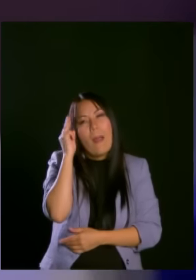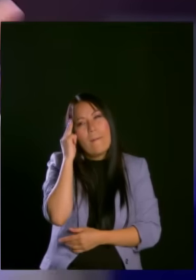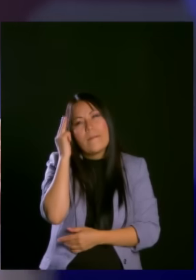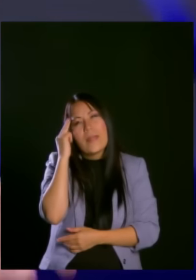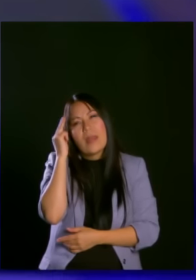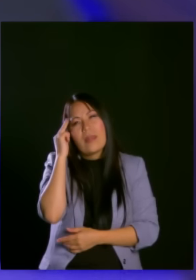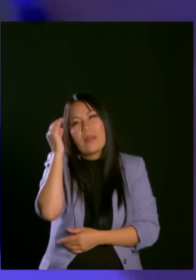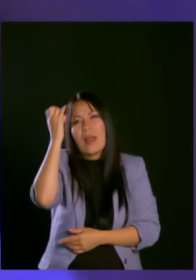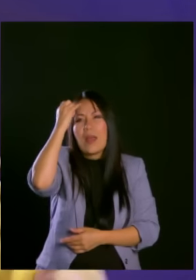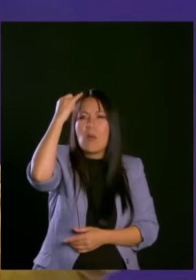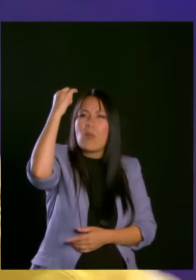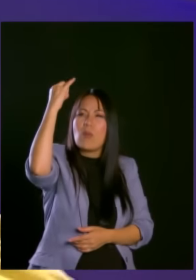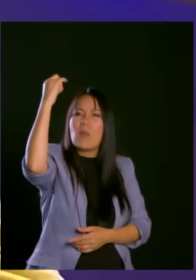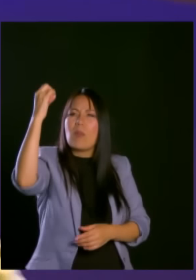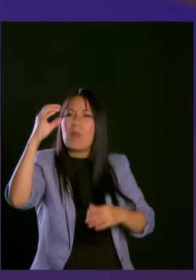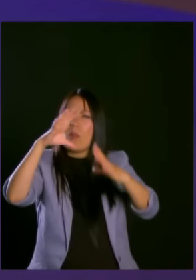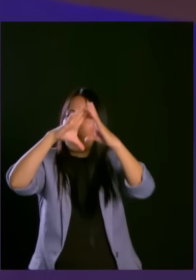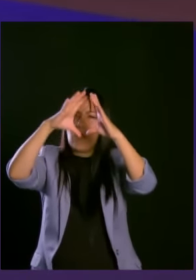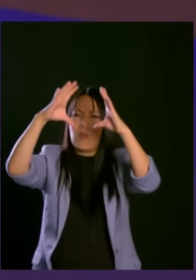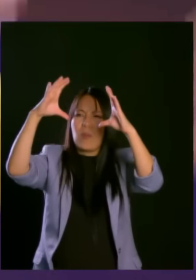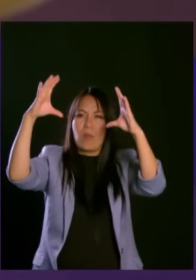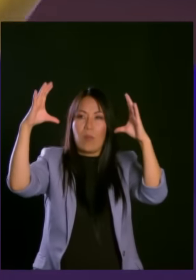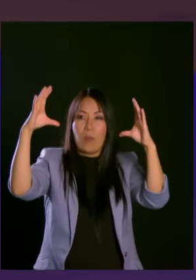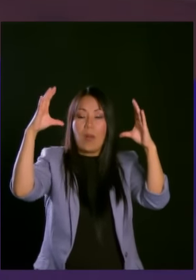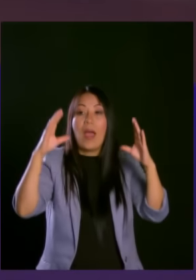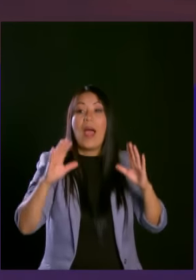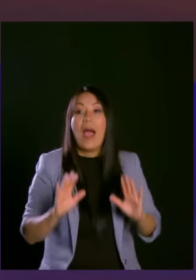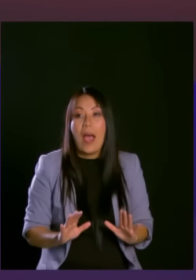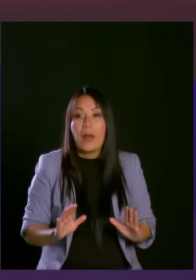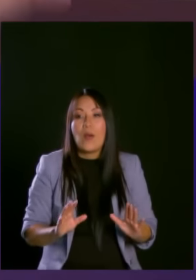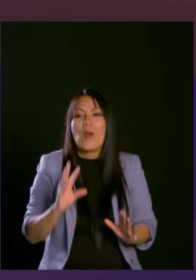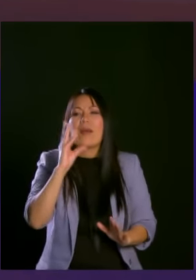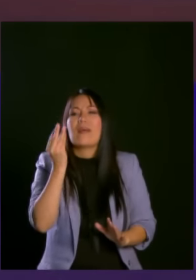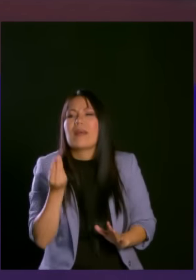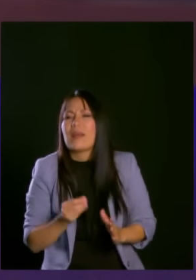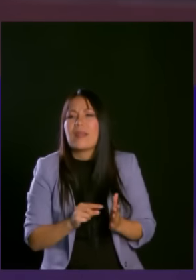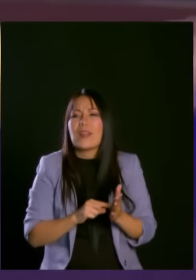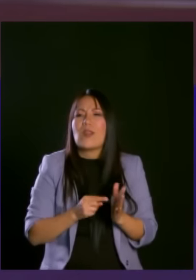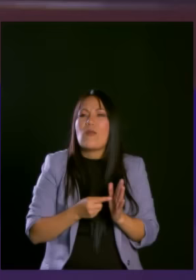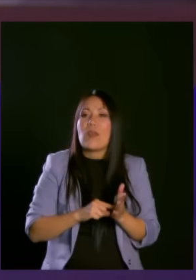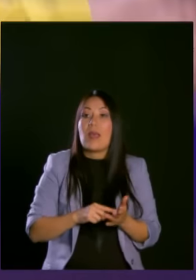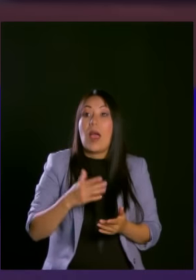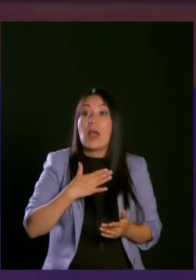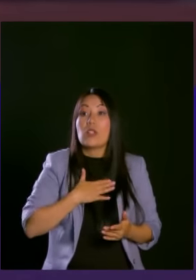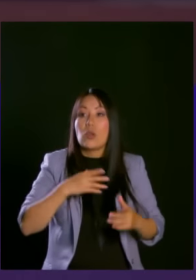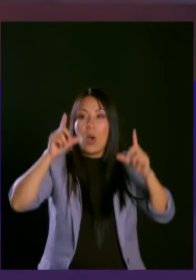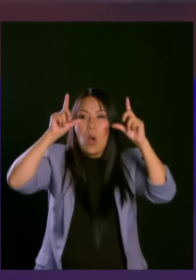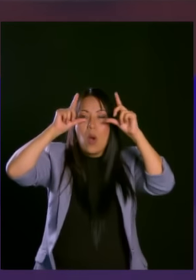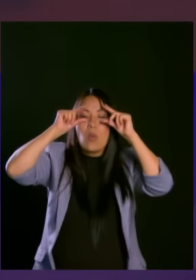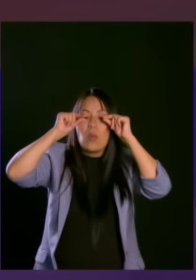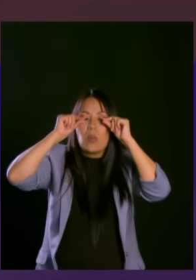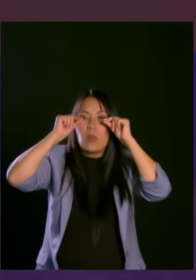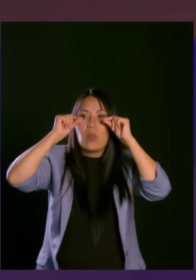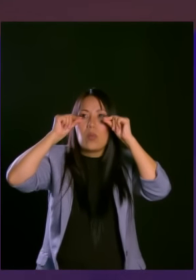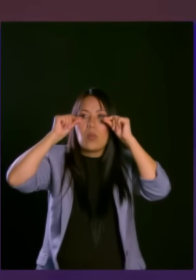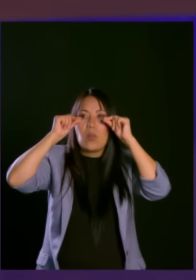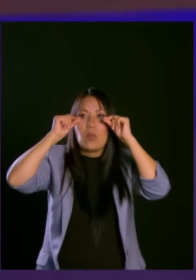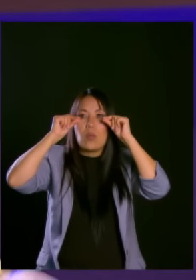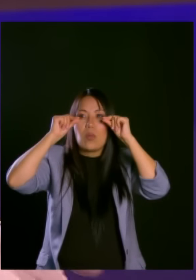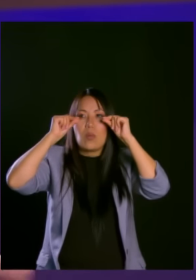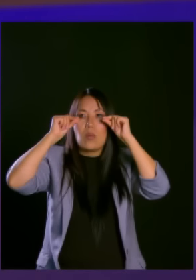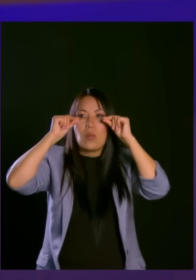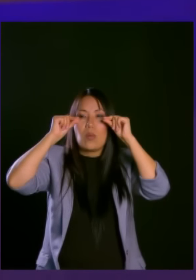es analizar las escrituras, no es escudriñarlas. Meditar es cerrar los ojos, poner el cuarto oscuro, cerrar